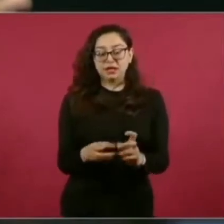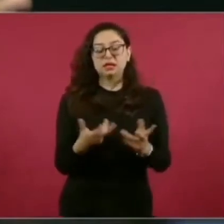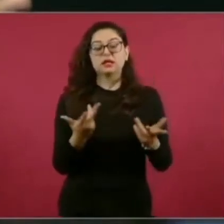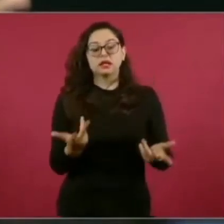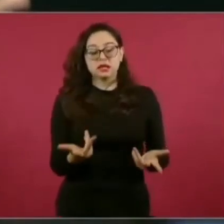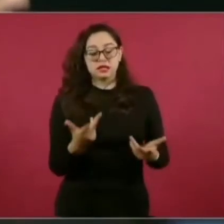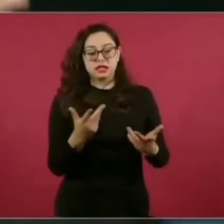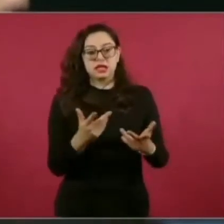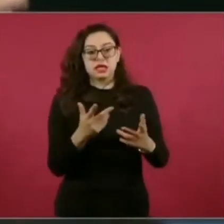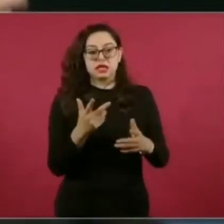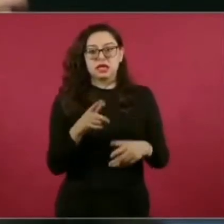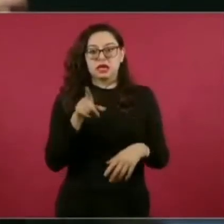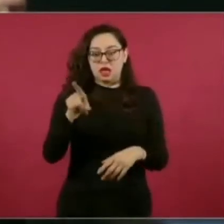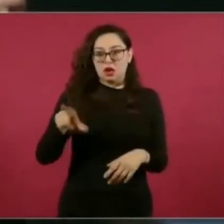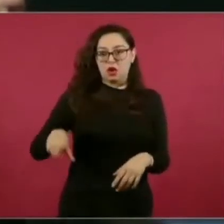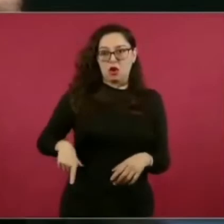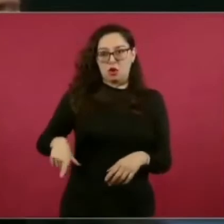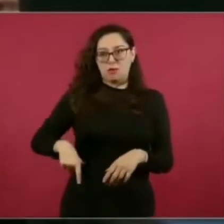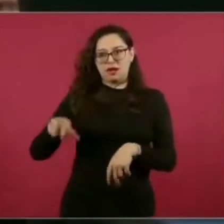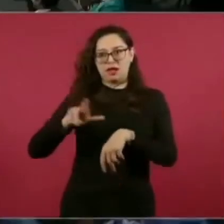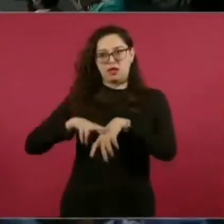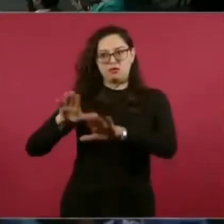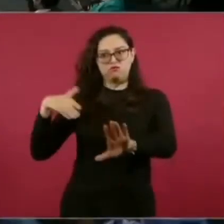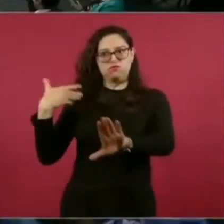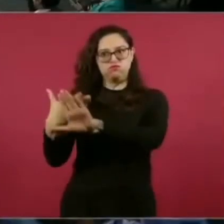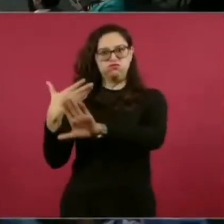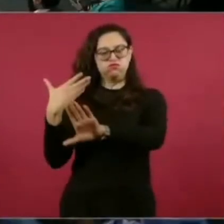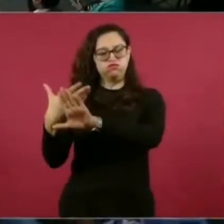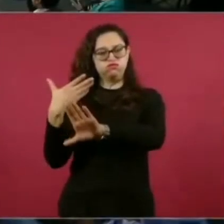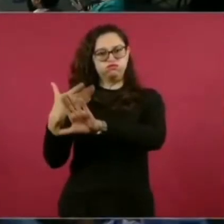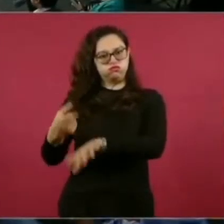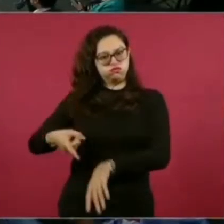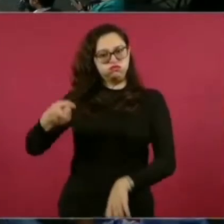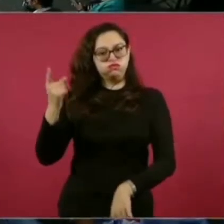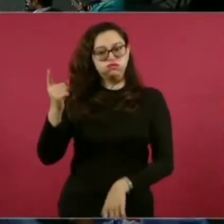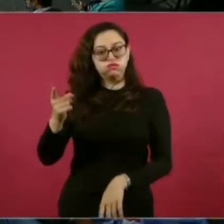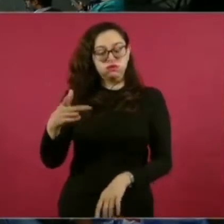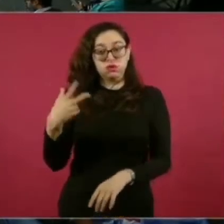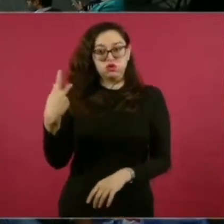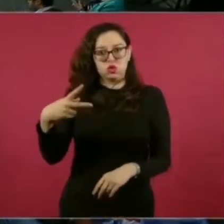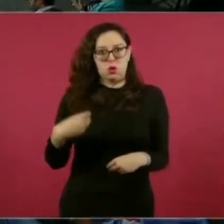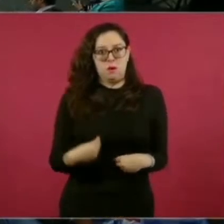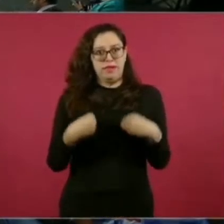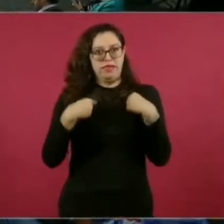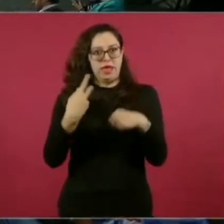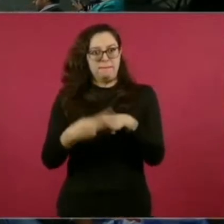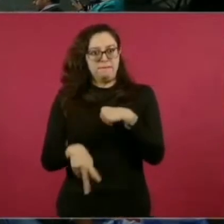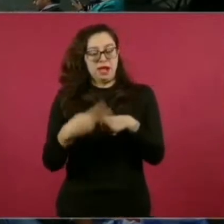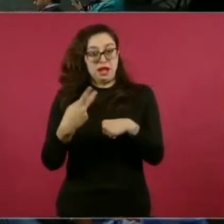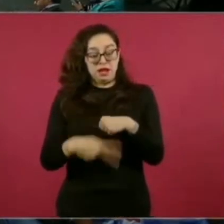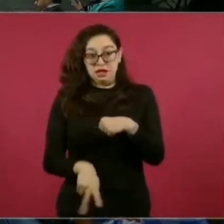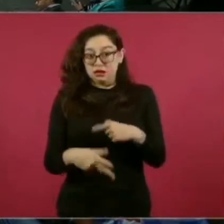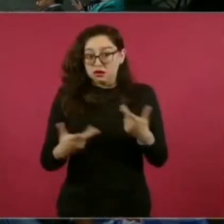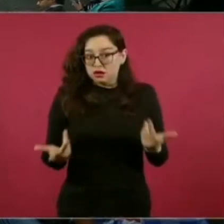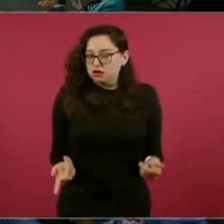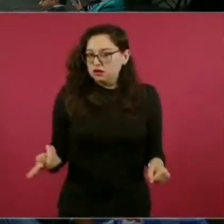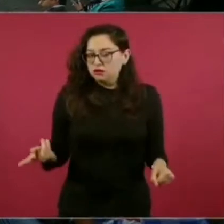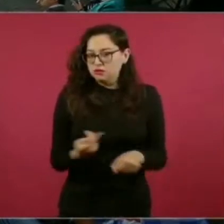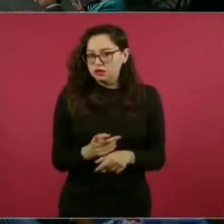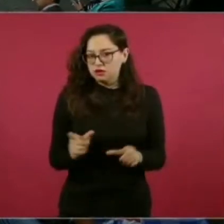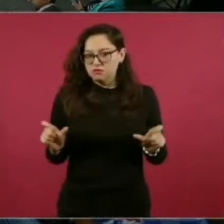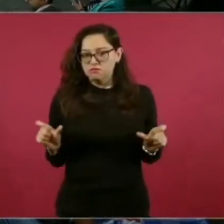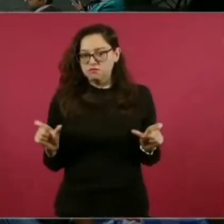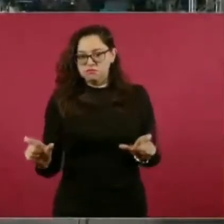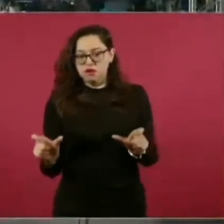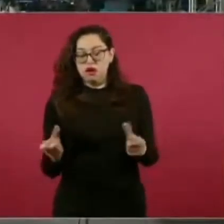al gobernador, preguntar si pues están blindando algunos otros sitios justamente para evitar este